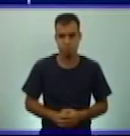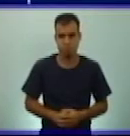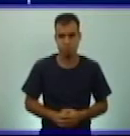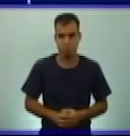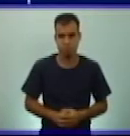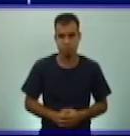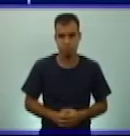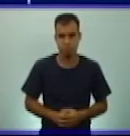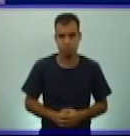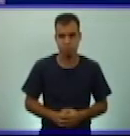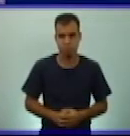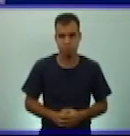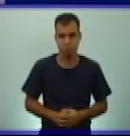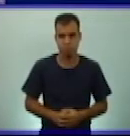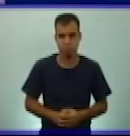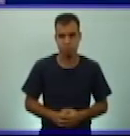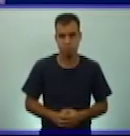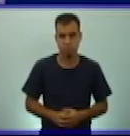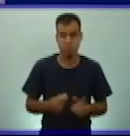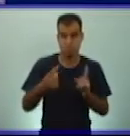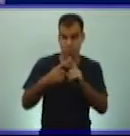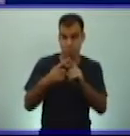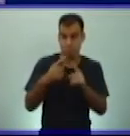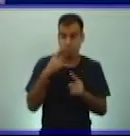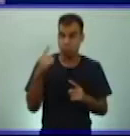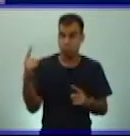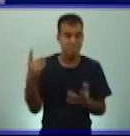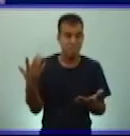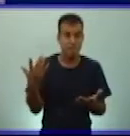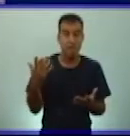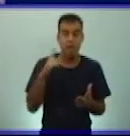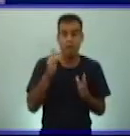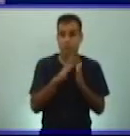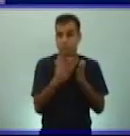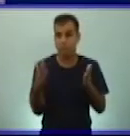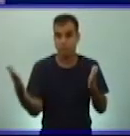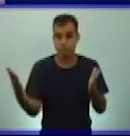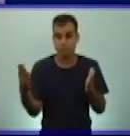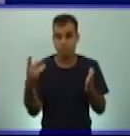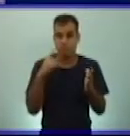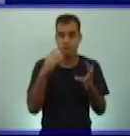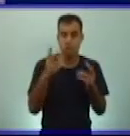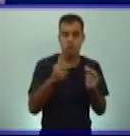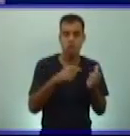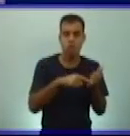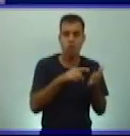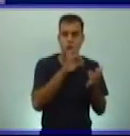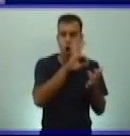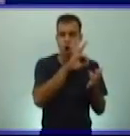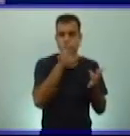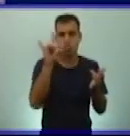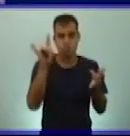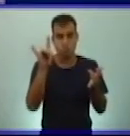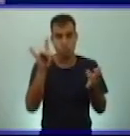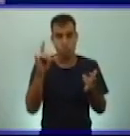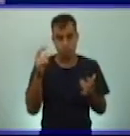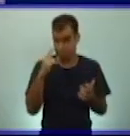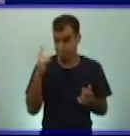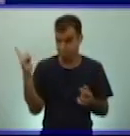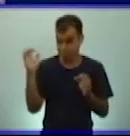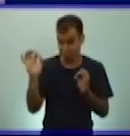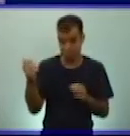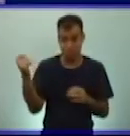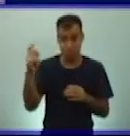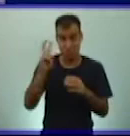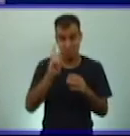global. Primero, vamos a observar el mapa físico de la página 8 y 9 de la antología de mapas, o el mapa 5 del